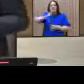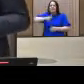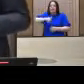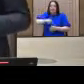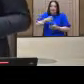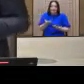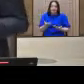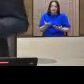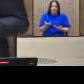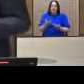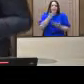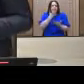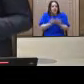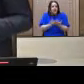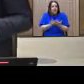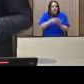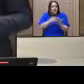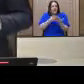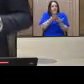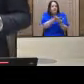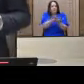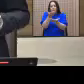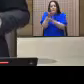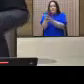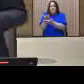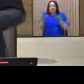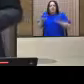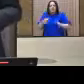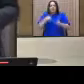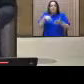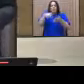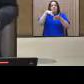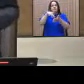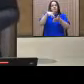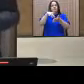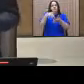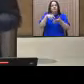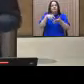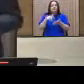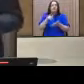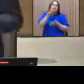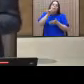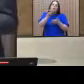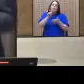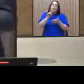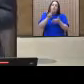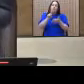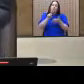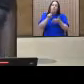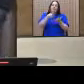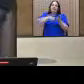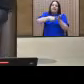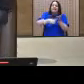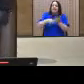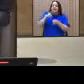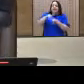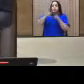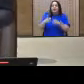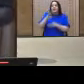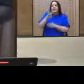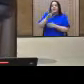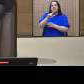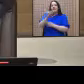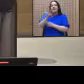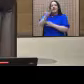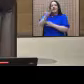buenas propuestas. Yo estuve estudiando ya un previo dictamen del diputado Villalta. Le